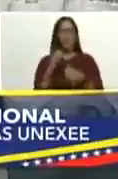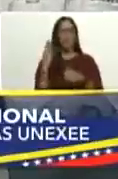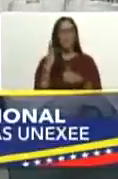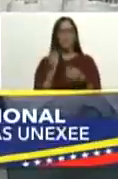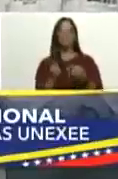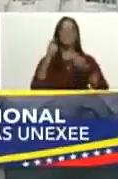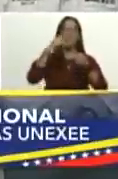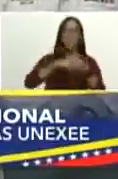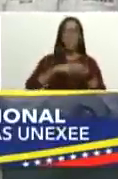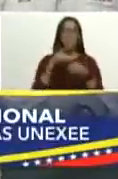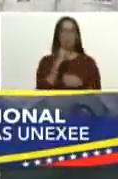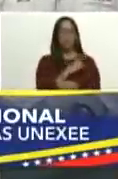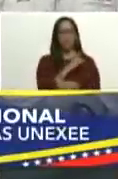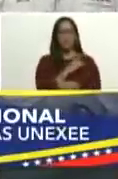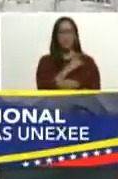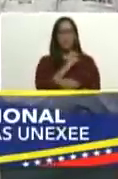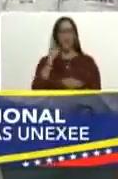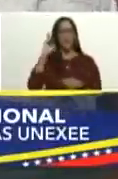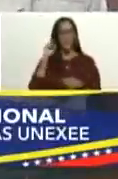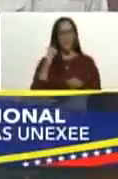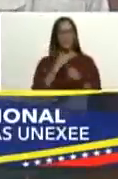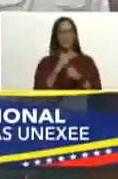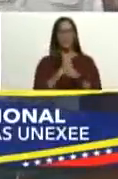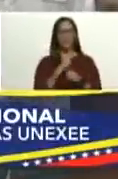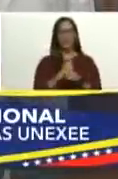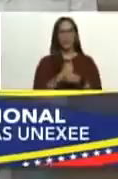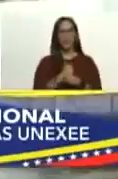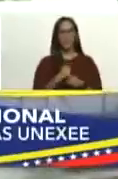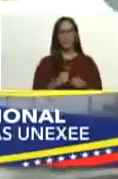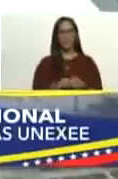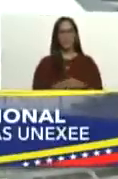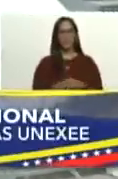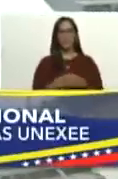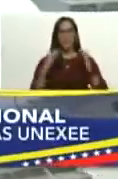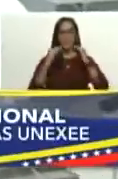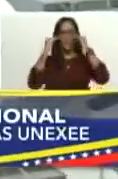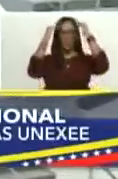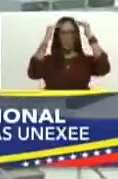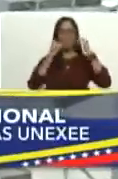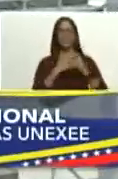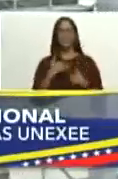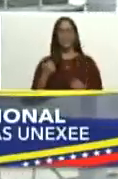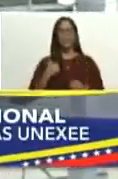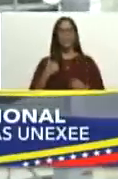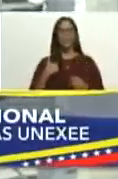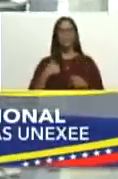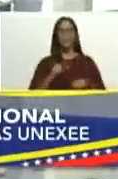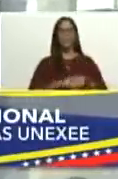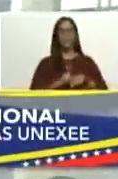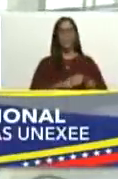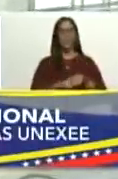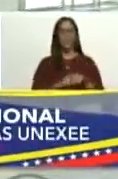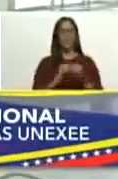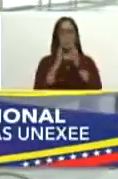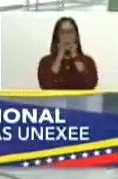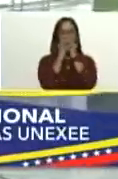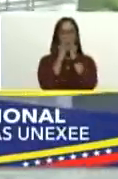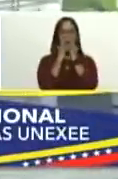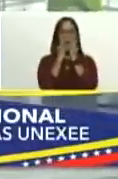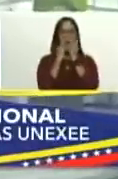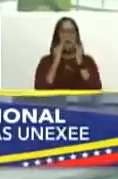esta universidad para los trabajadores. Mi comandante, queremos aprovechar este momento para rendir tributo a nuestra